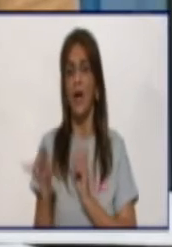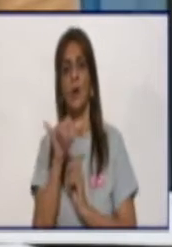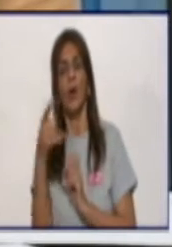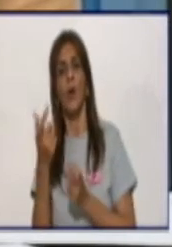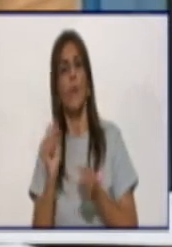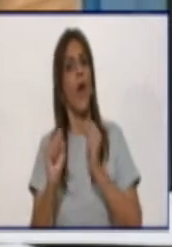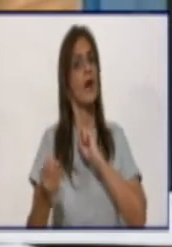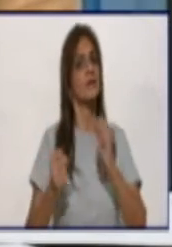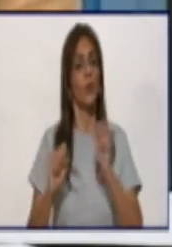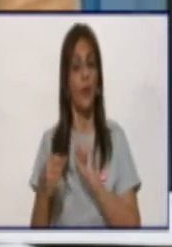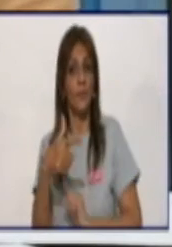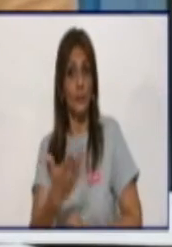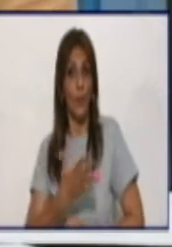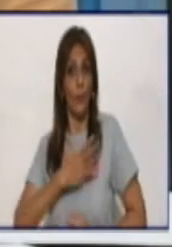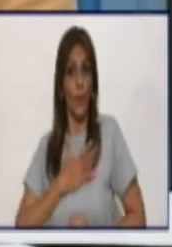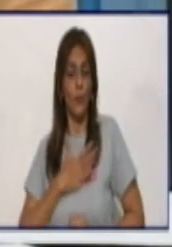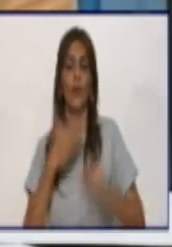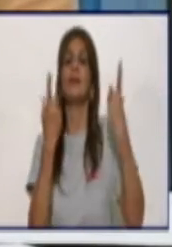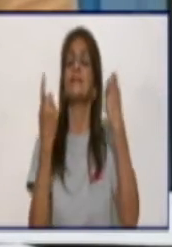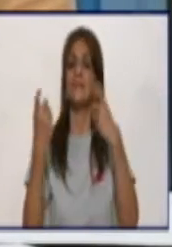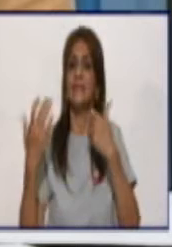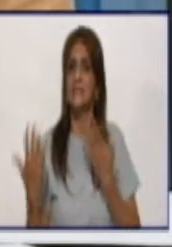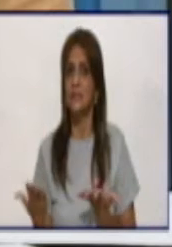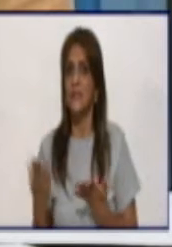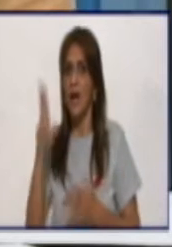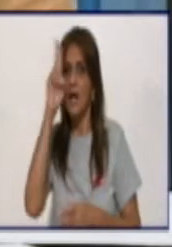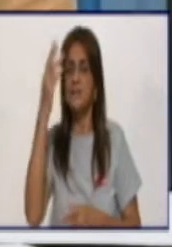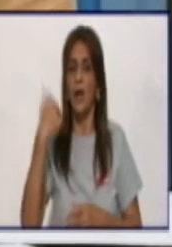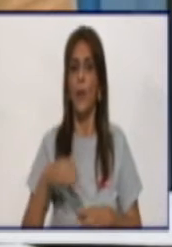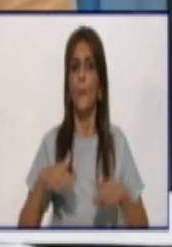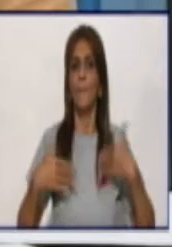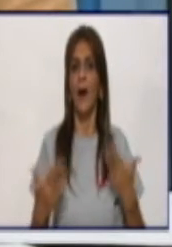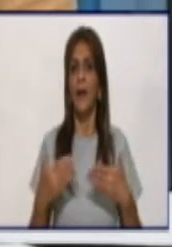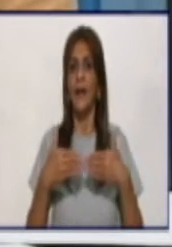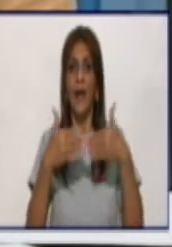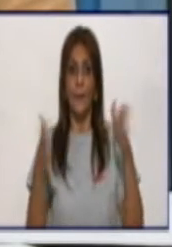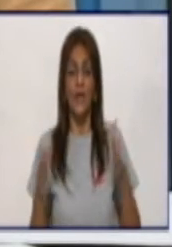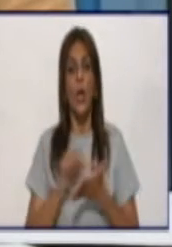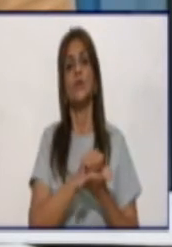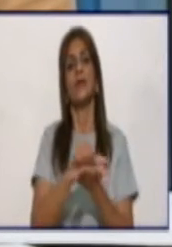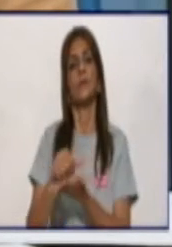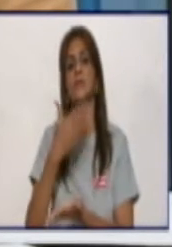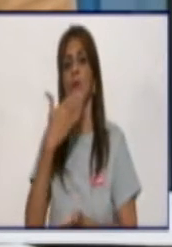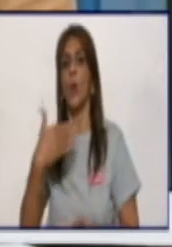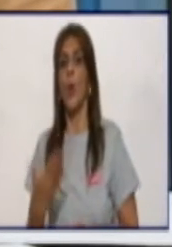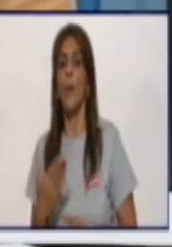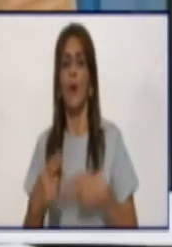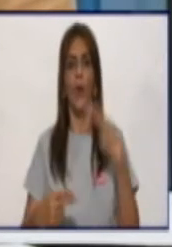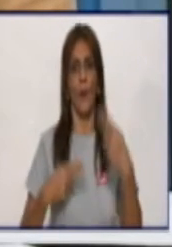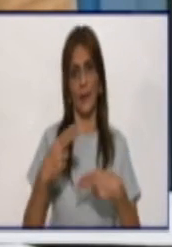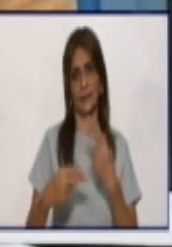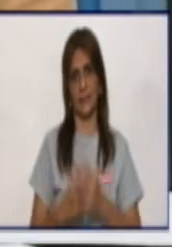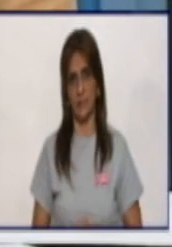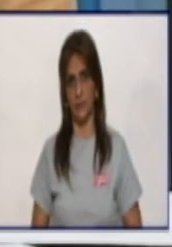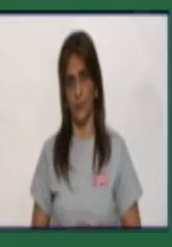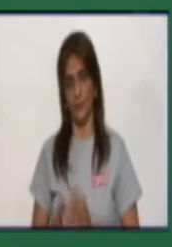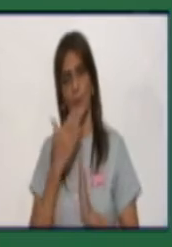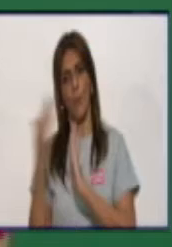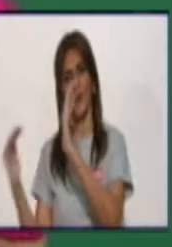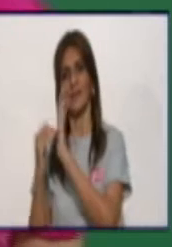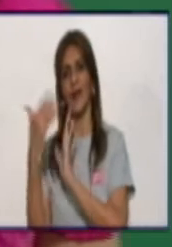propios que necesitamos y salud para reabrir los servicios como lo van a estar haciendo buenas tardes doctor